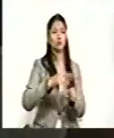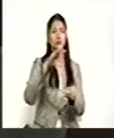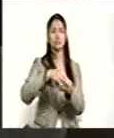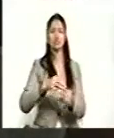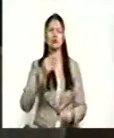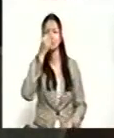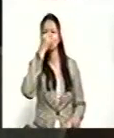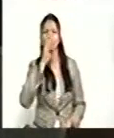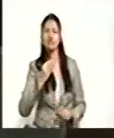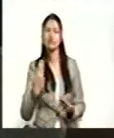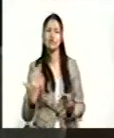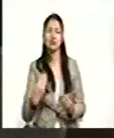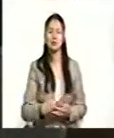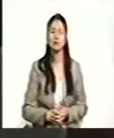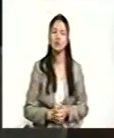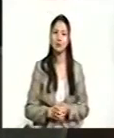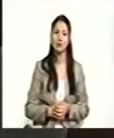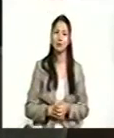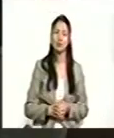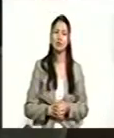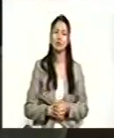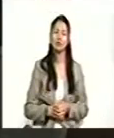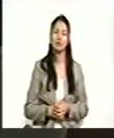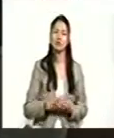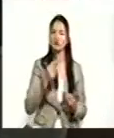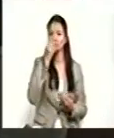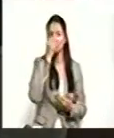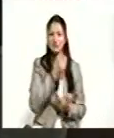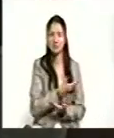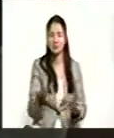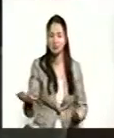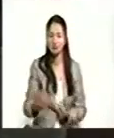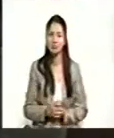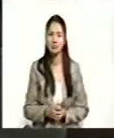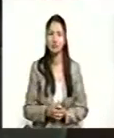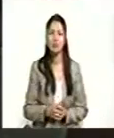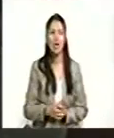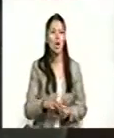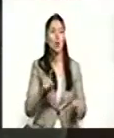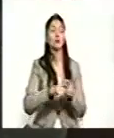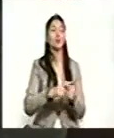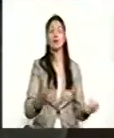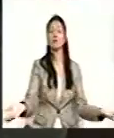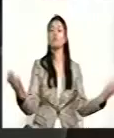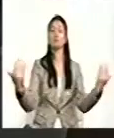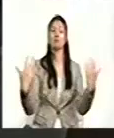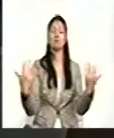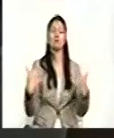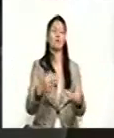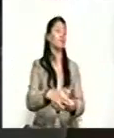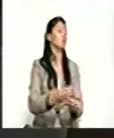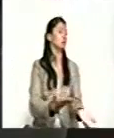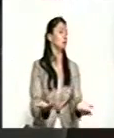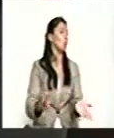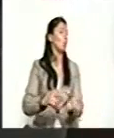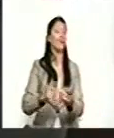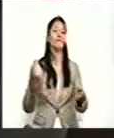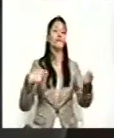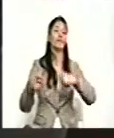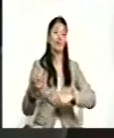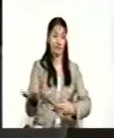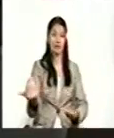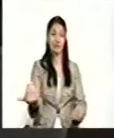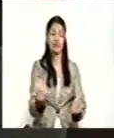al país no se le puede tratar como a una masa dispuesta a